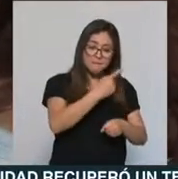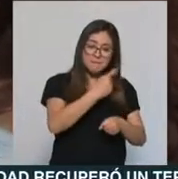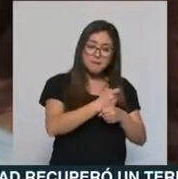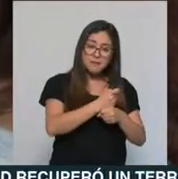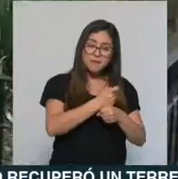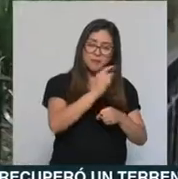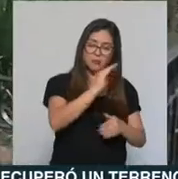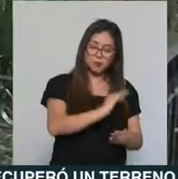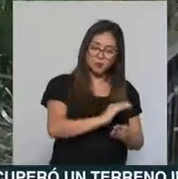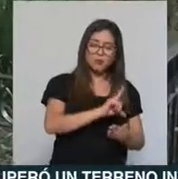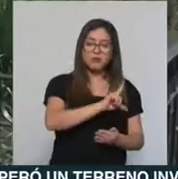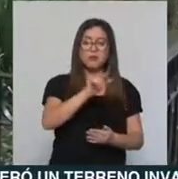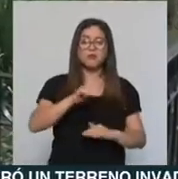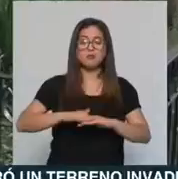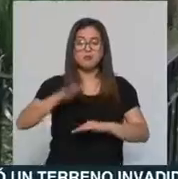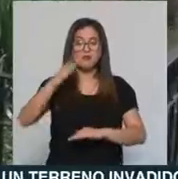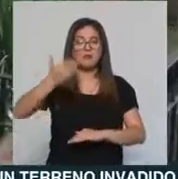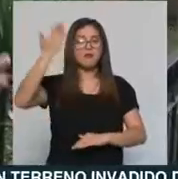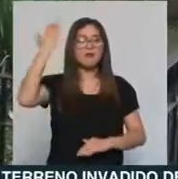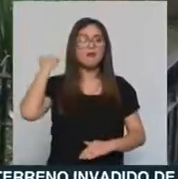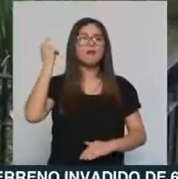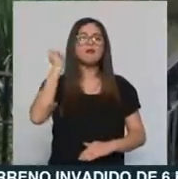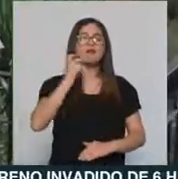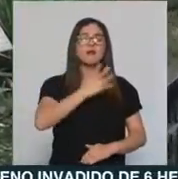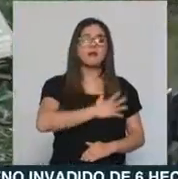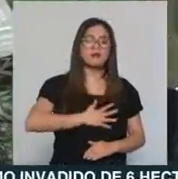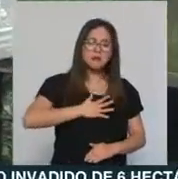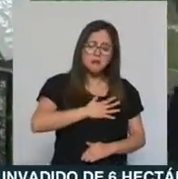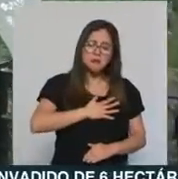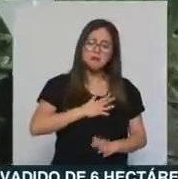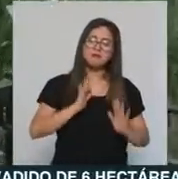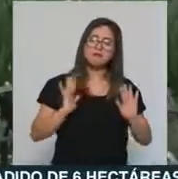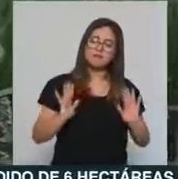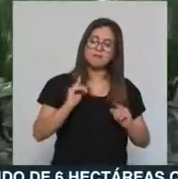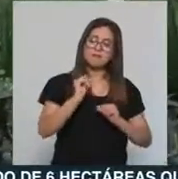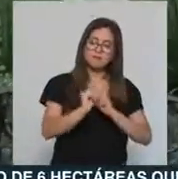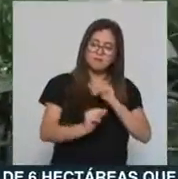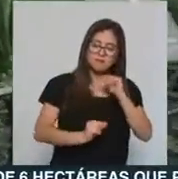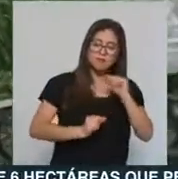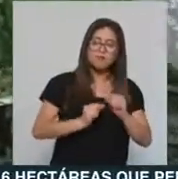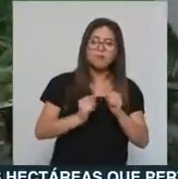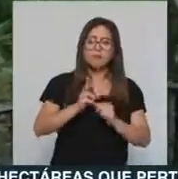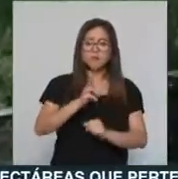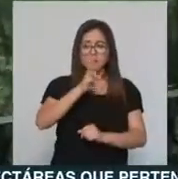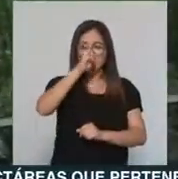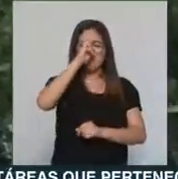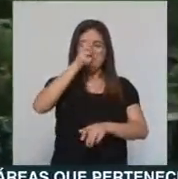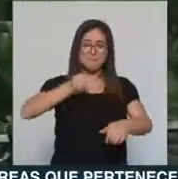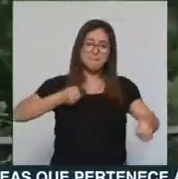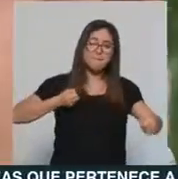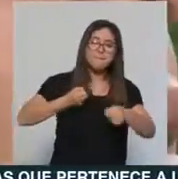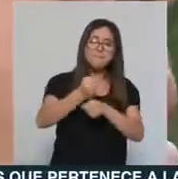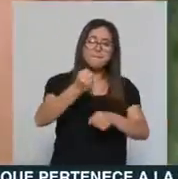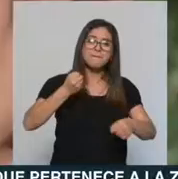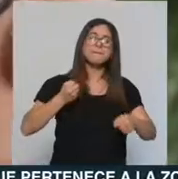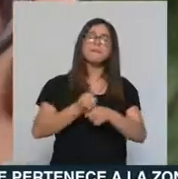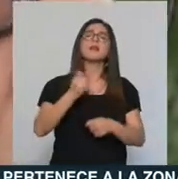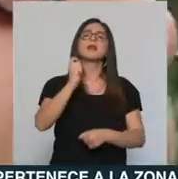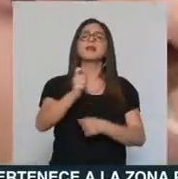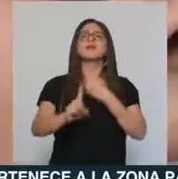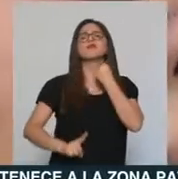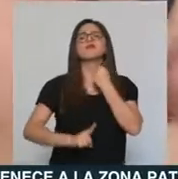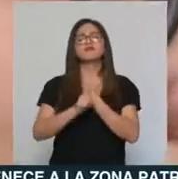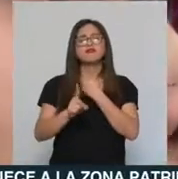Primero, se enteró de una infidelidad que le perdonó, y posteriormente comenzaron las agresiones y golpes derivados de problemas